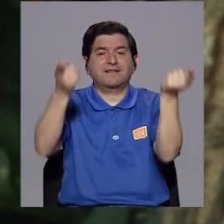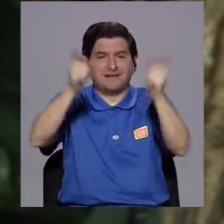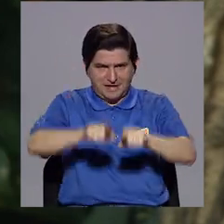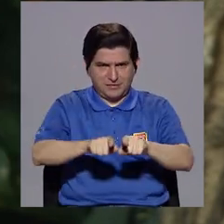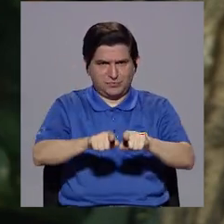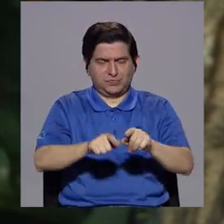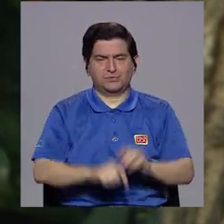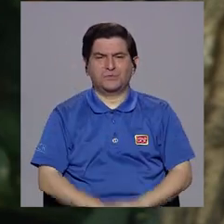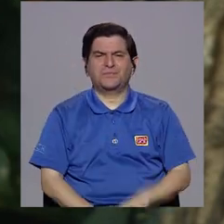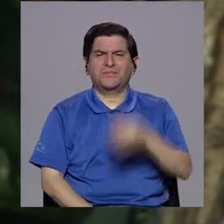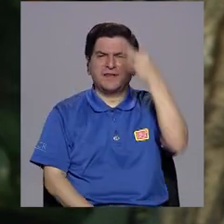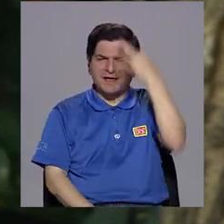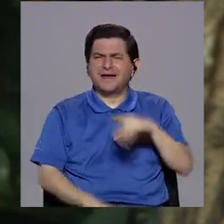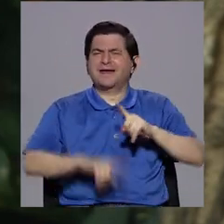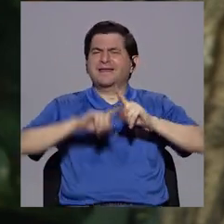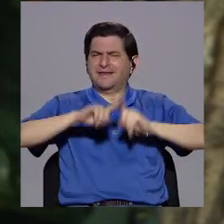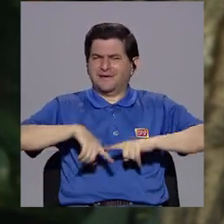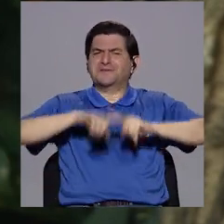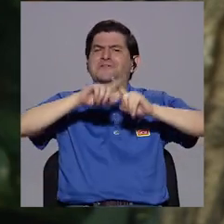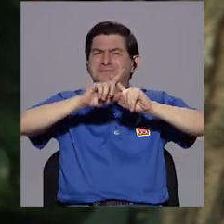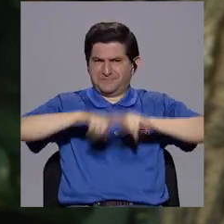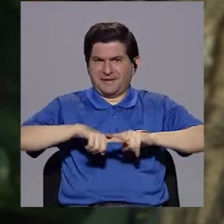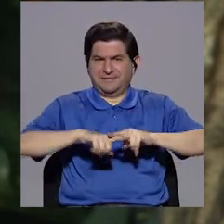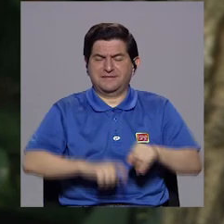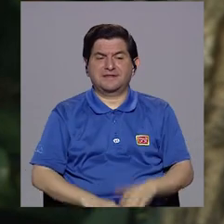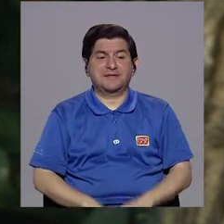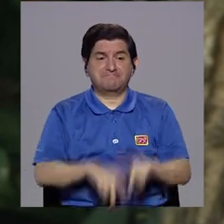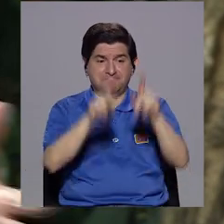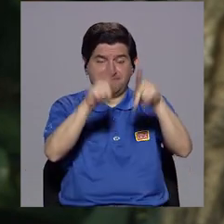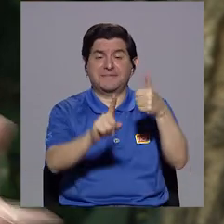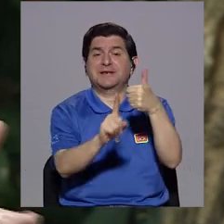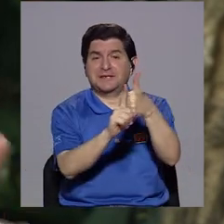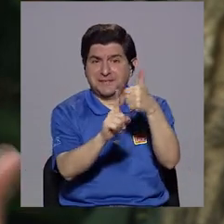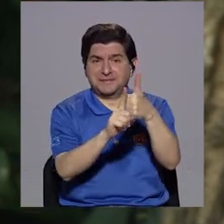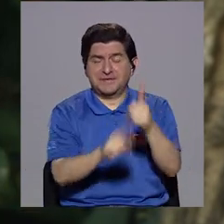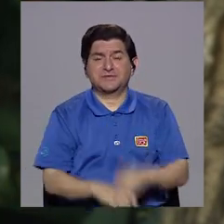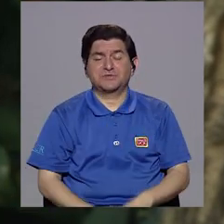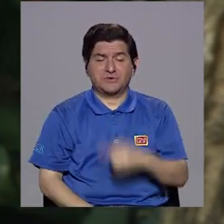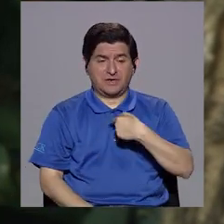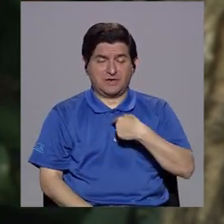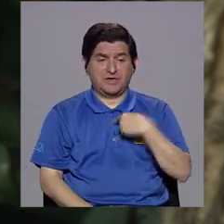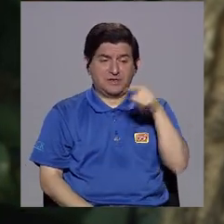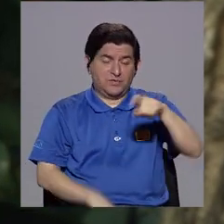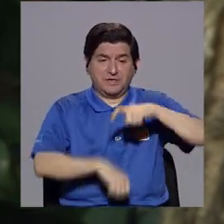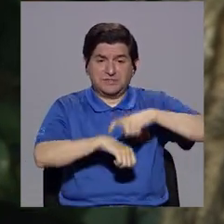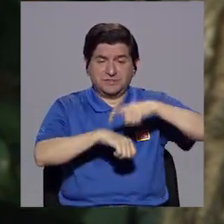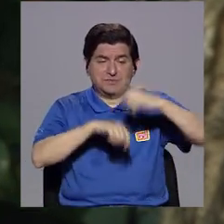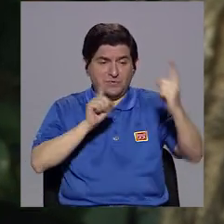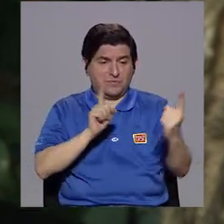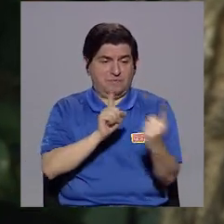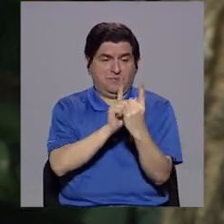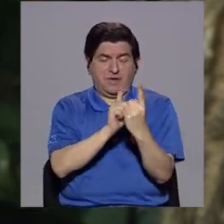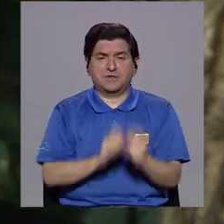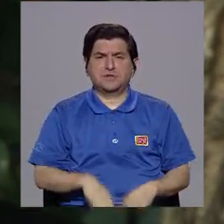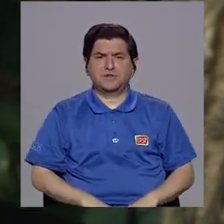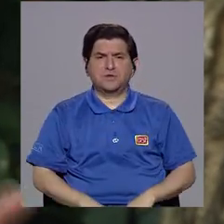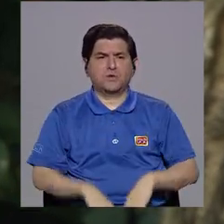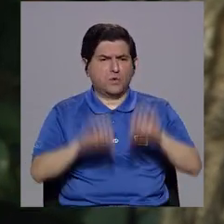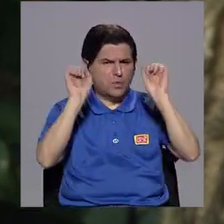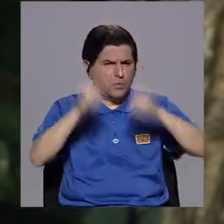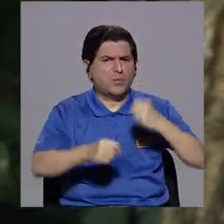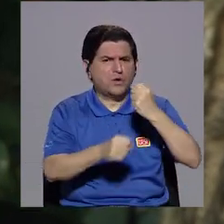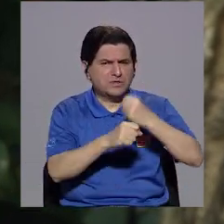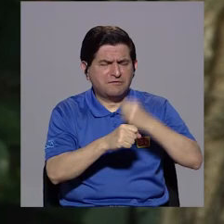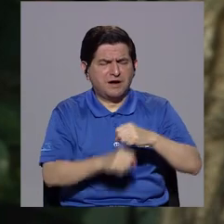Uh-huh. Entonces creo que va a depender mucho también del paciente, de la persona que tengo al frente, si puedo uh-huh. o no puedo trabajar, o si